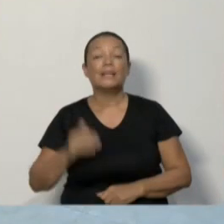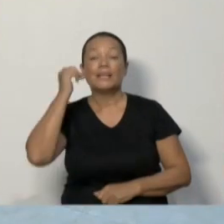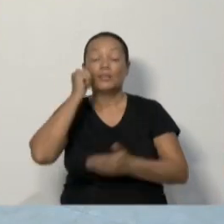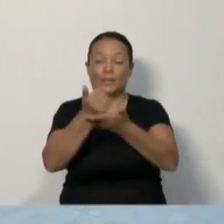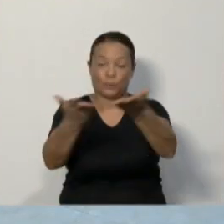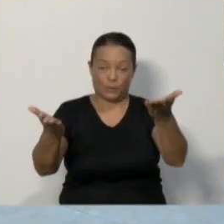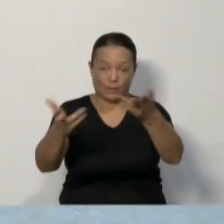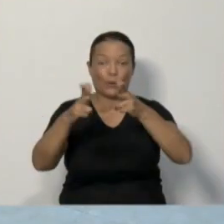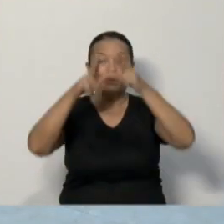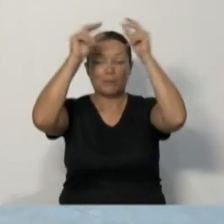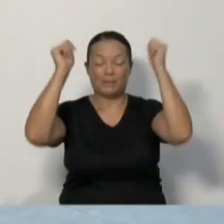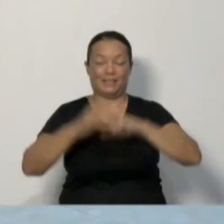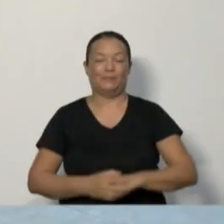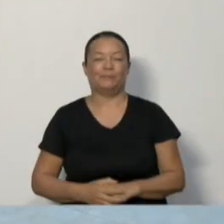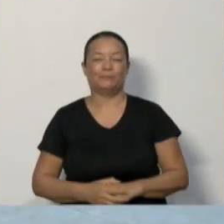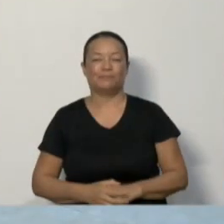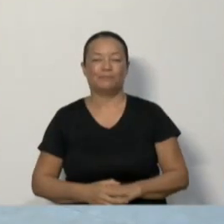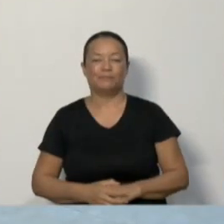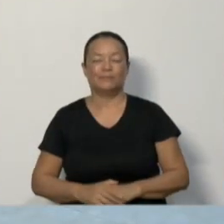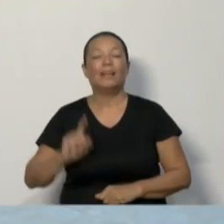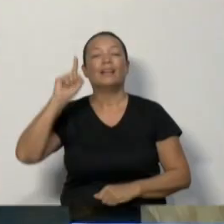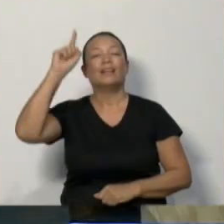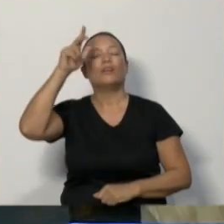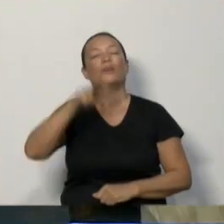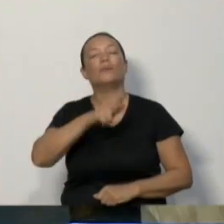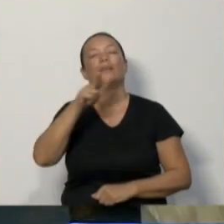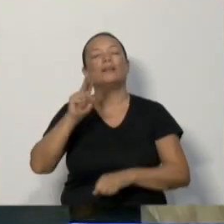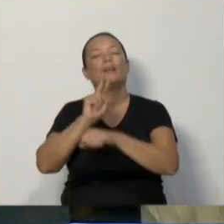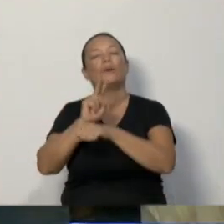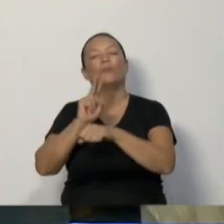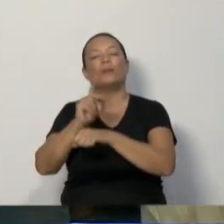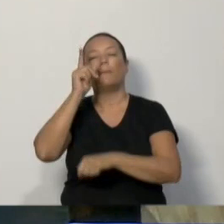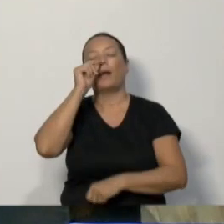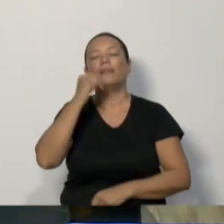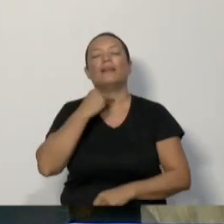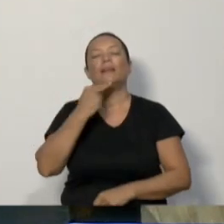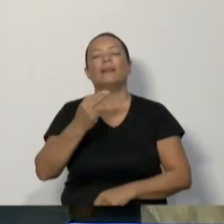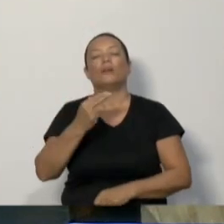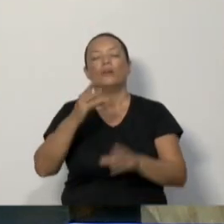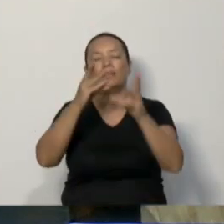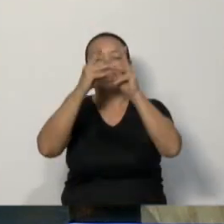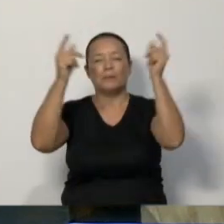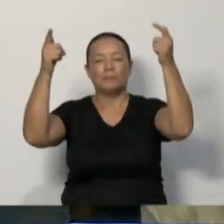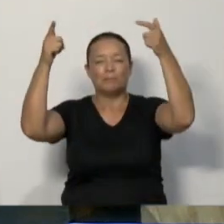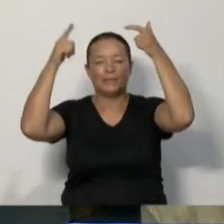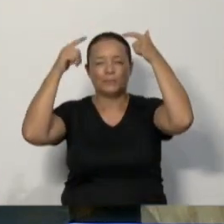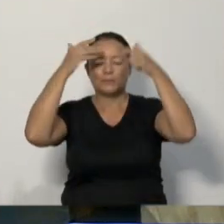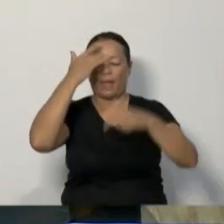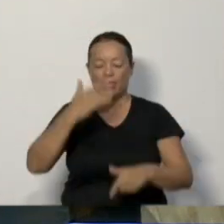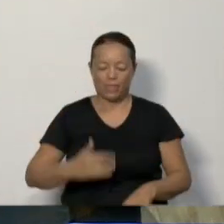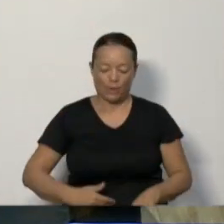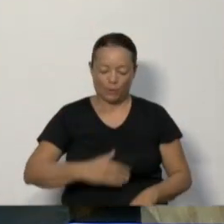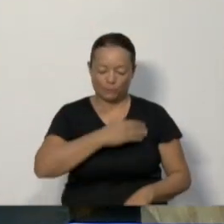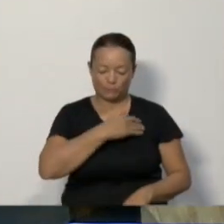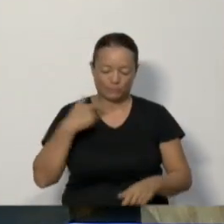El Señor esté con ustedes. Que Dios nos bendiga y nos proteja, el que es Padre, Hijo y